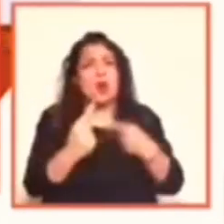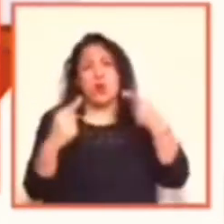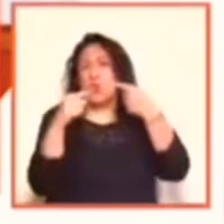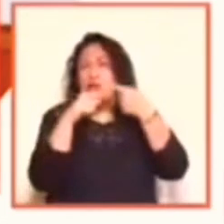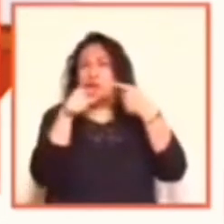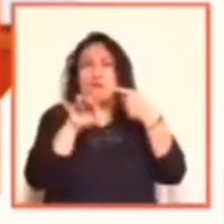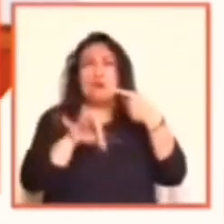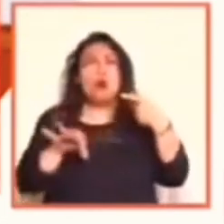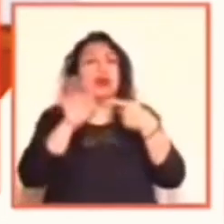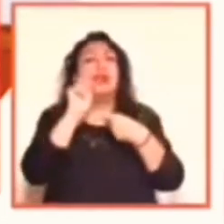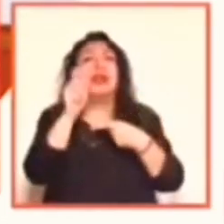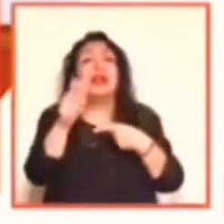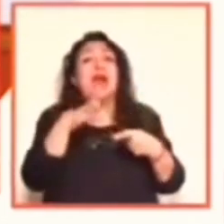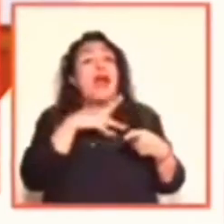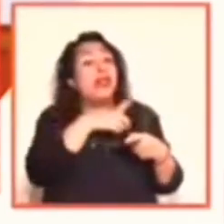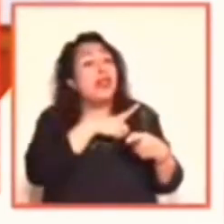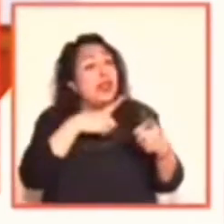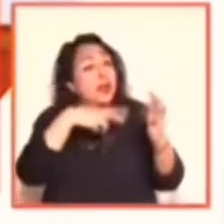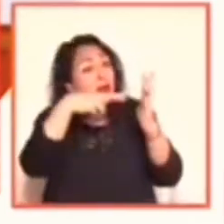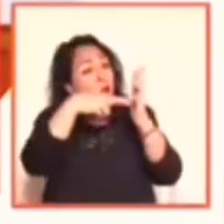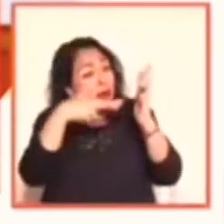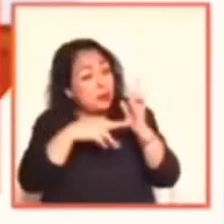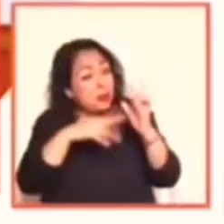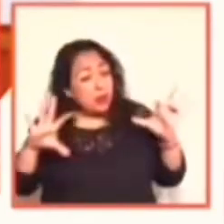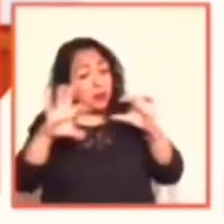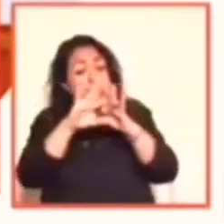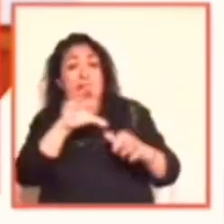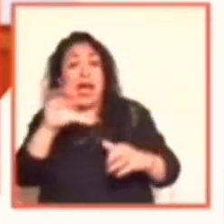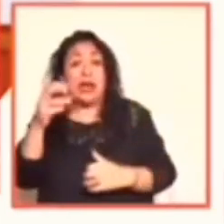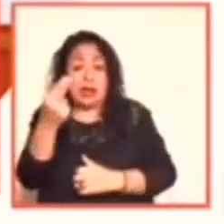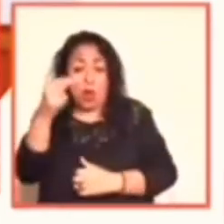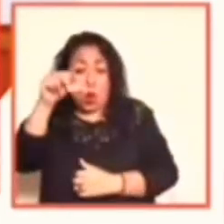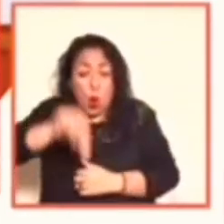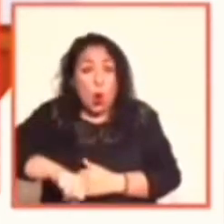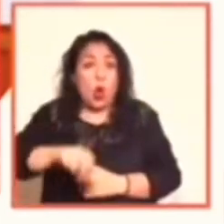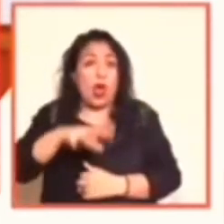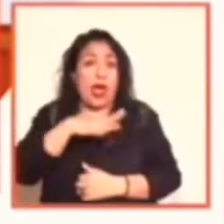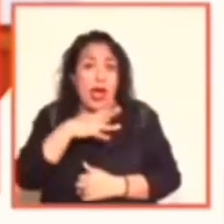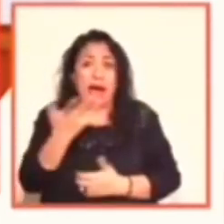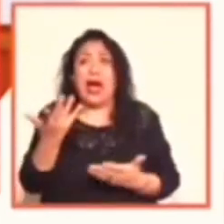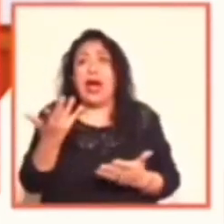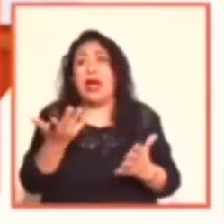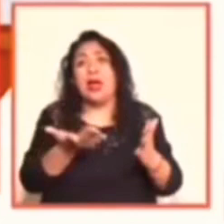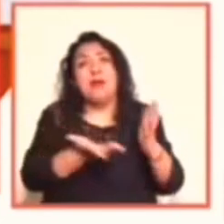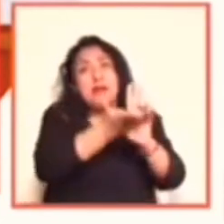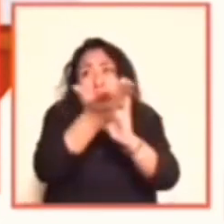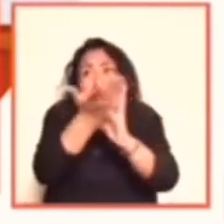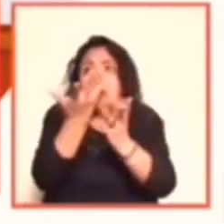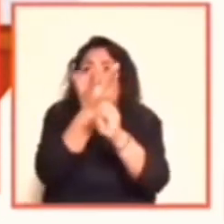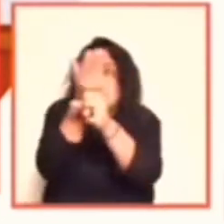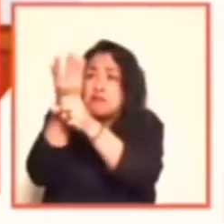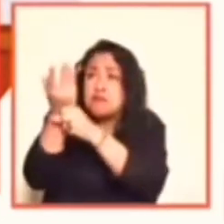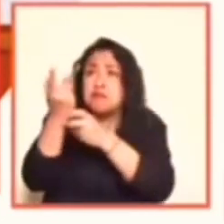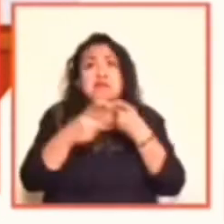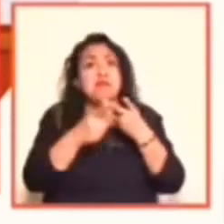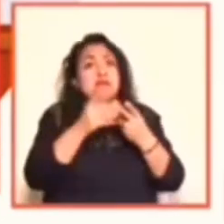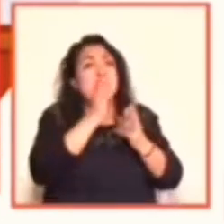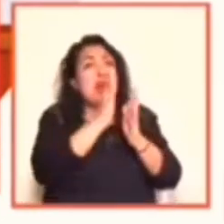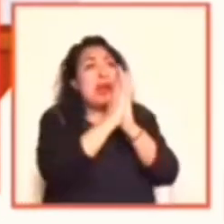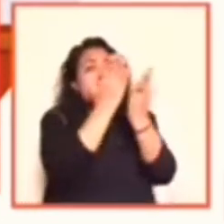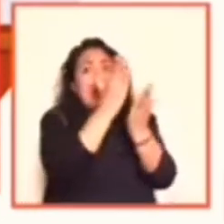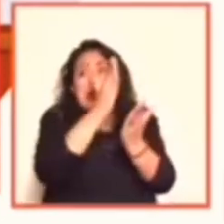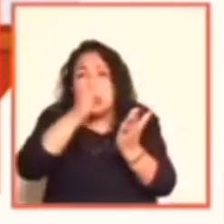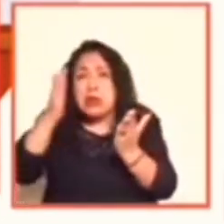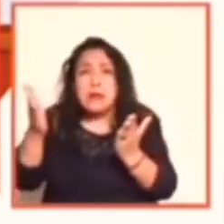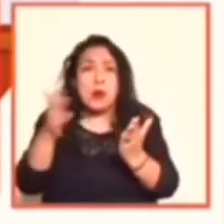fundamentales es tener un reglamento acorde con las necesidades actuales, mejorar el mobiliario, mejorar el acervo bibliográfico, que ese